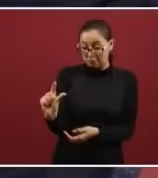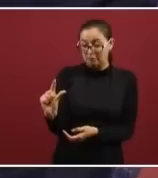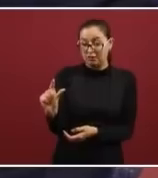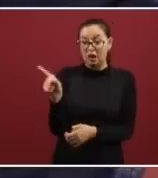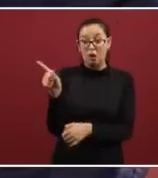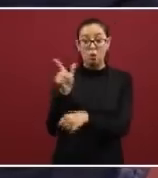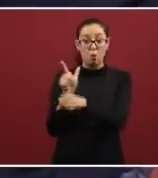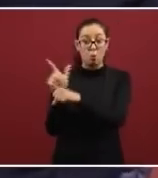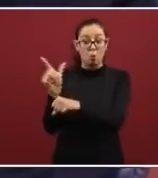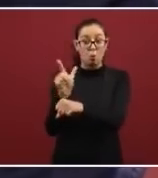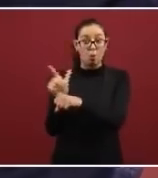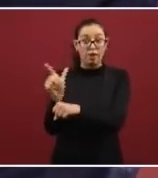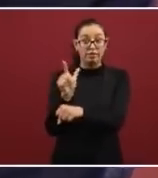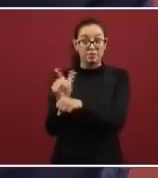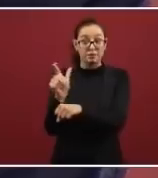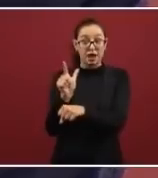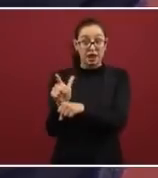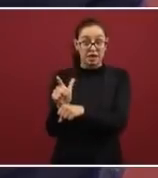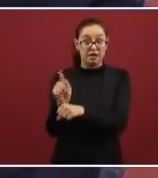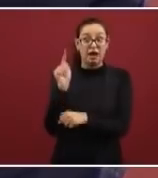en Guatemala,